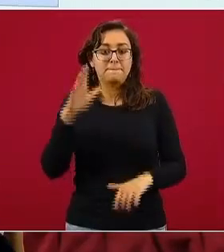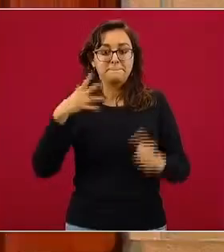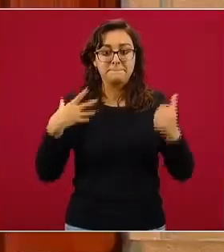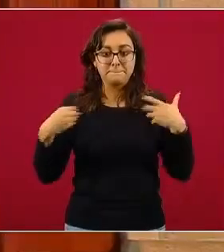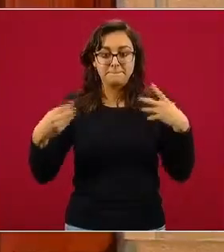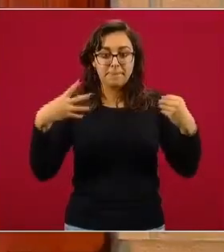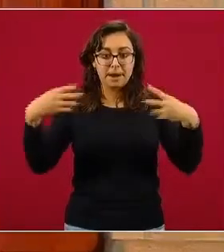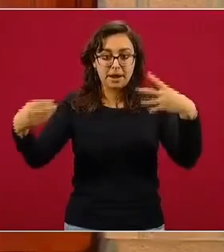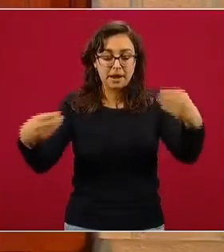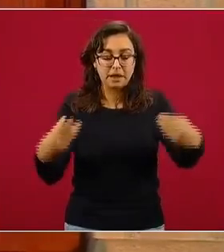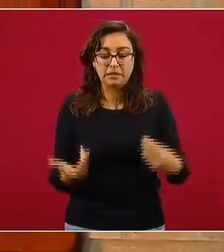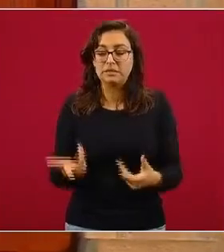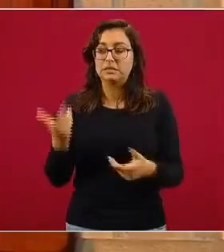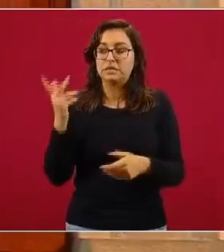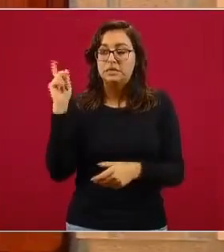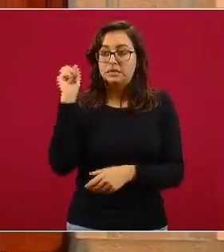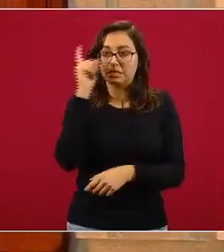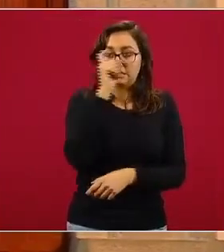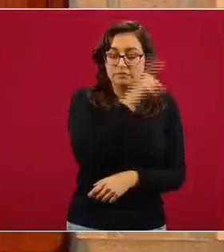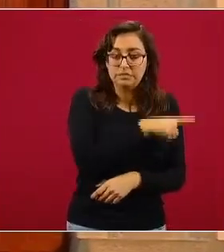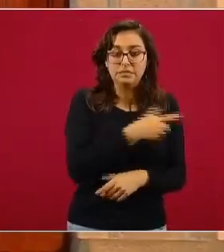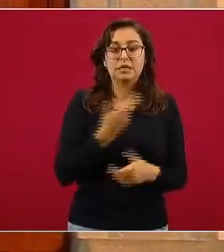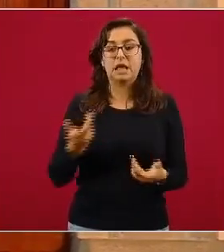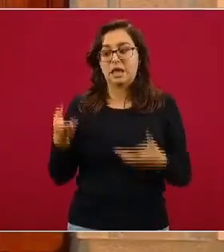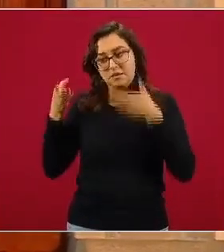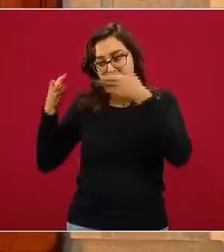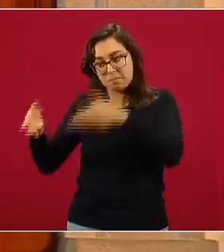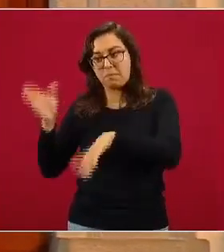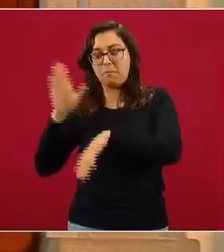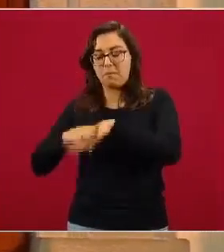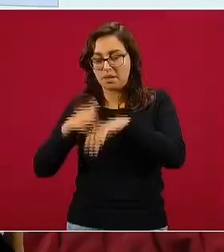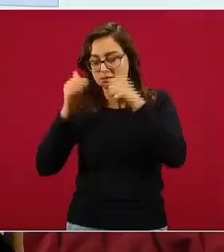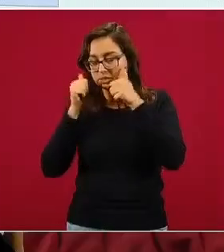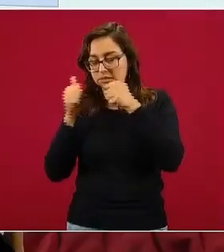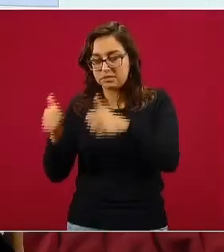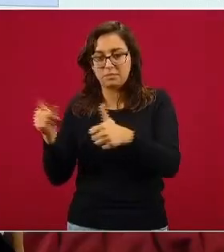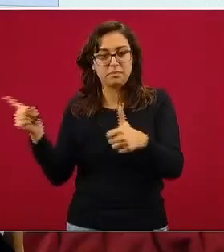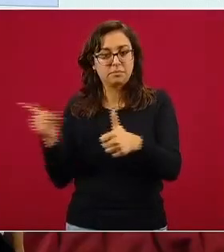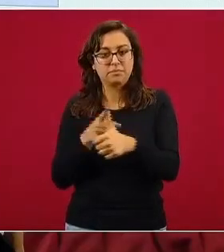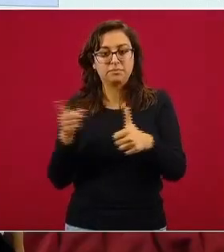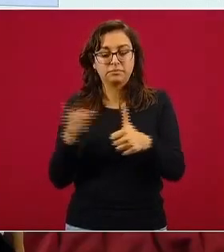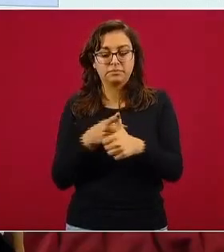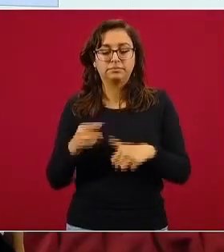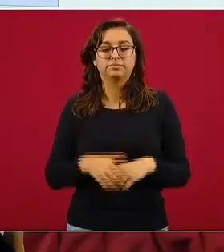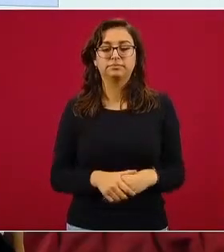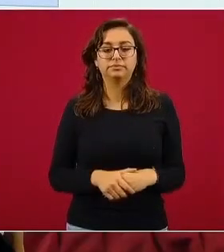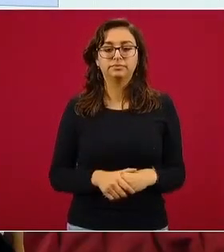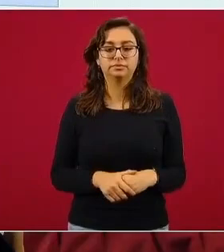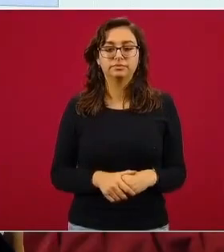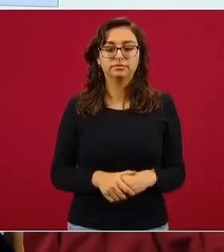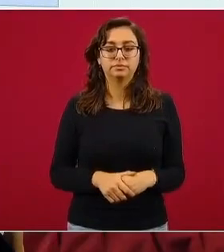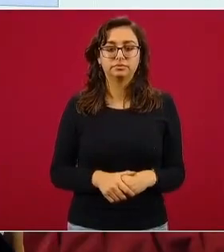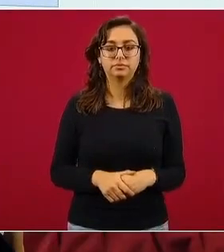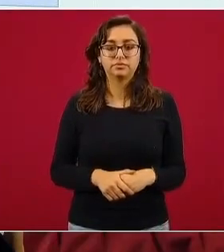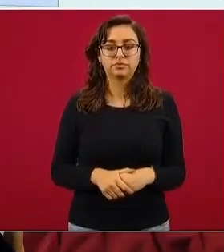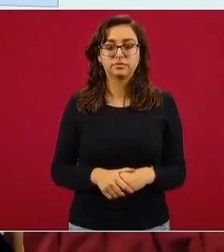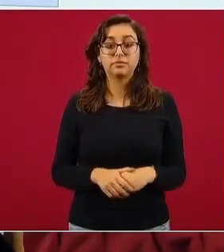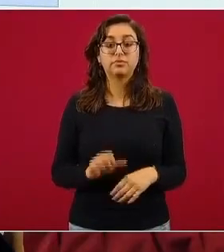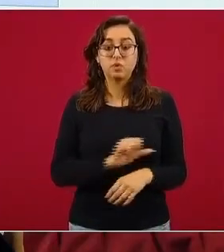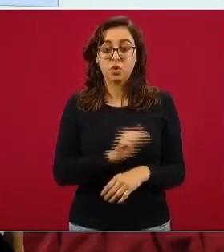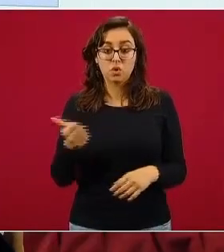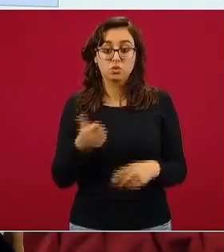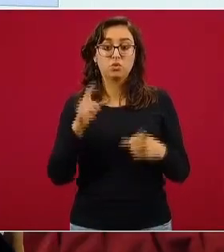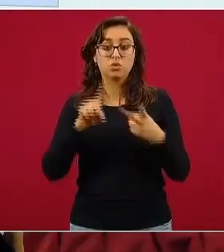la enfermedad, es donde se priorizan las zonas de barrido. El otro componente es el componente